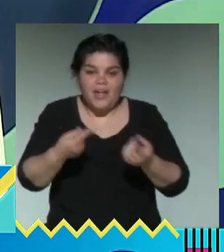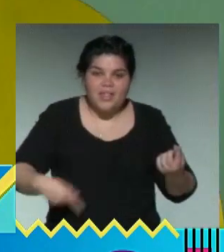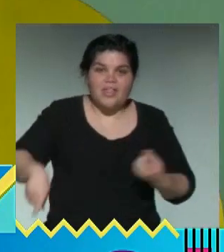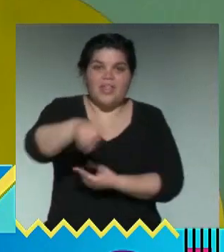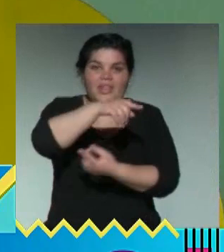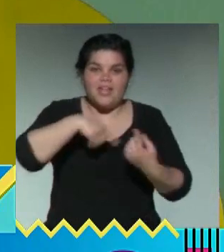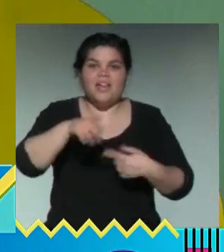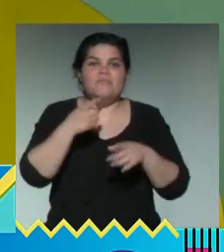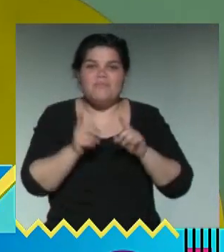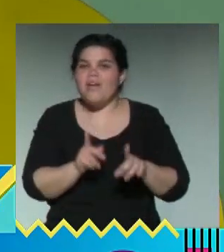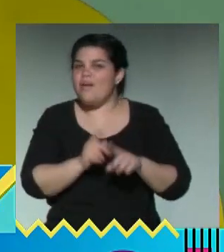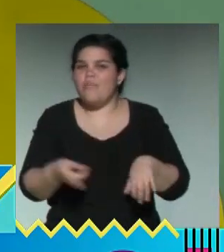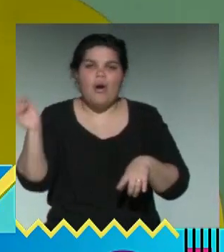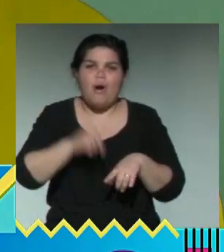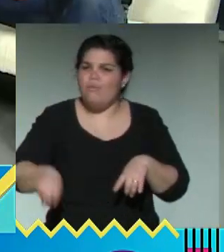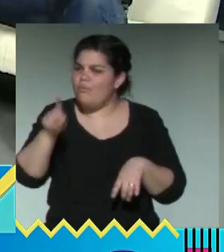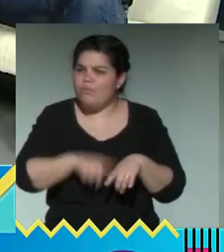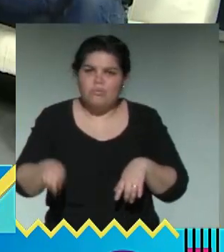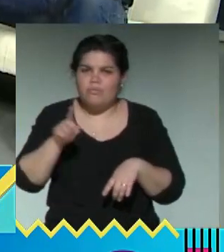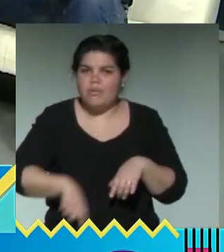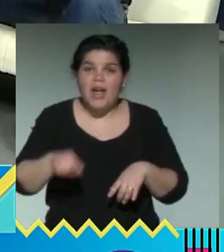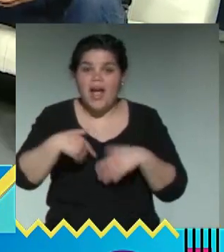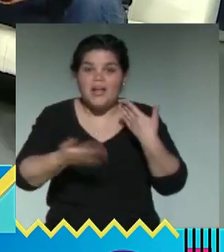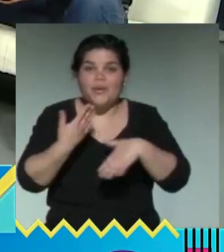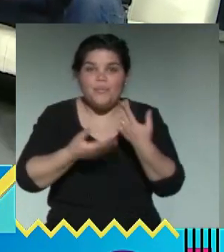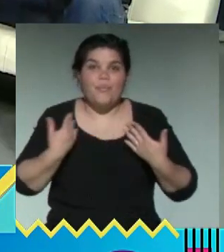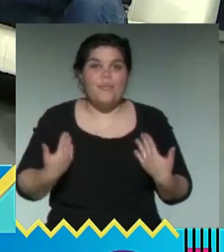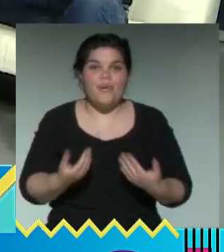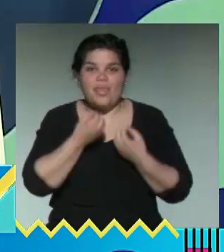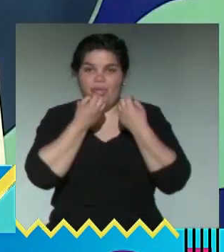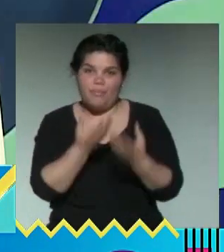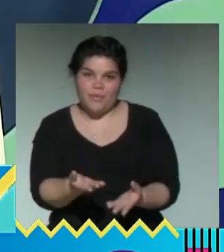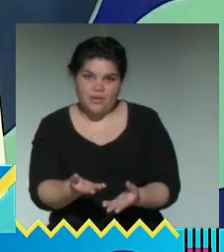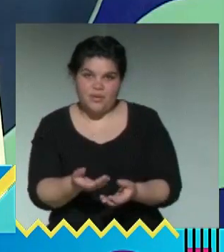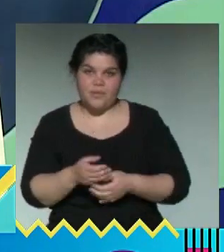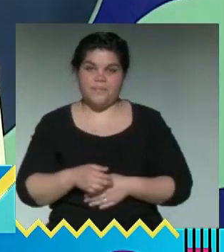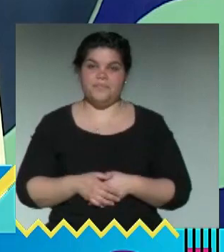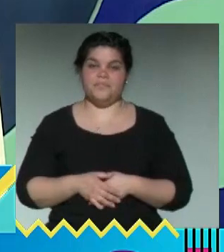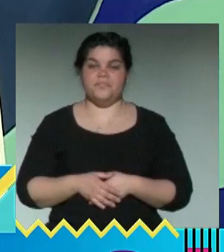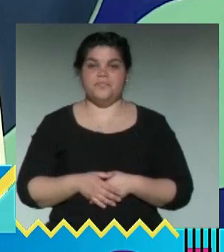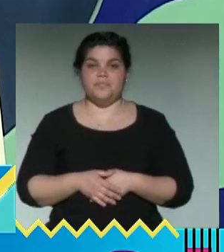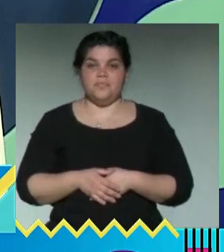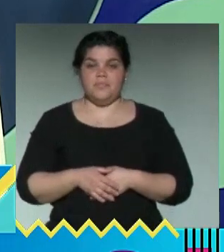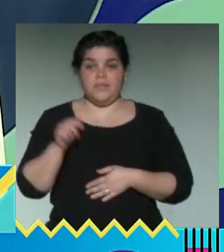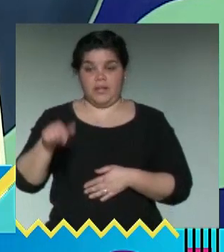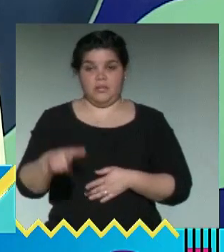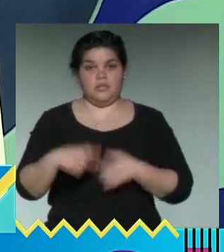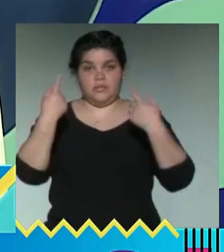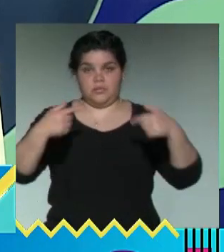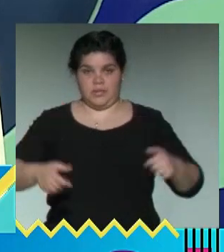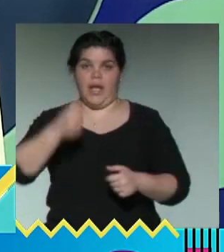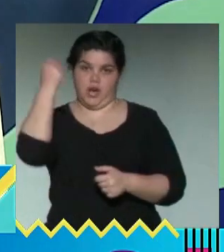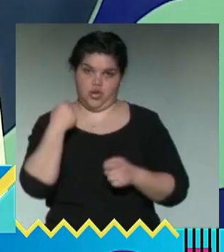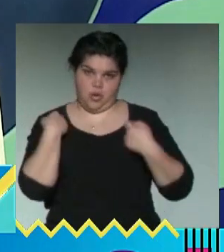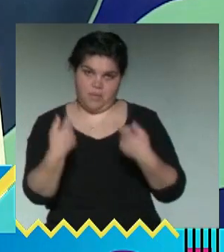más grande que el aparato en sí o la instalación en sí. Entonces, digamos que aporta